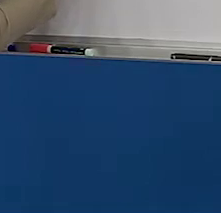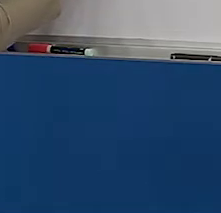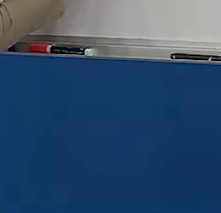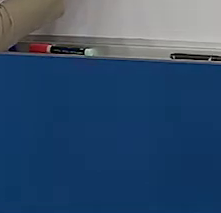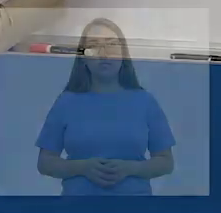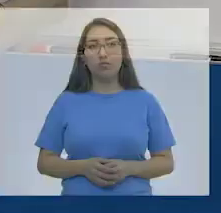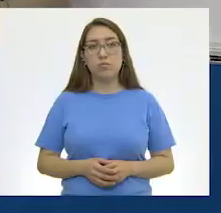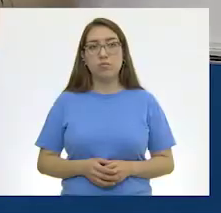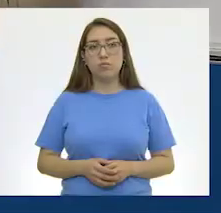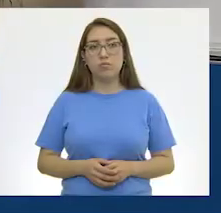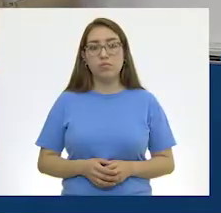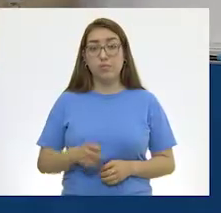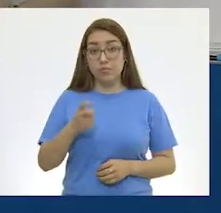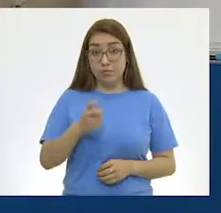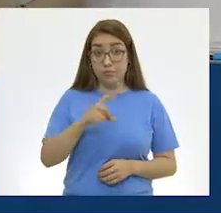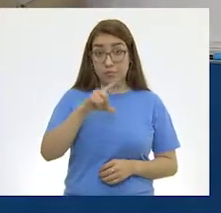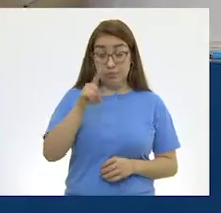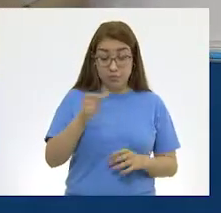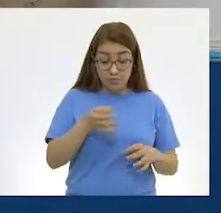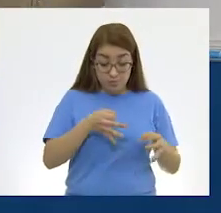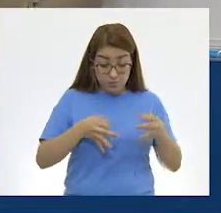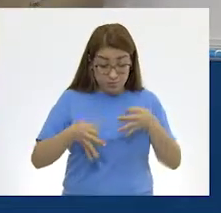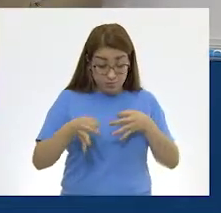se da la fecundación.